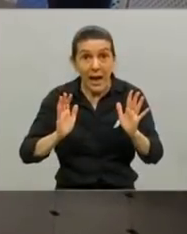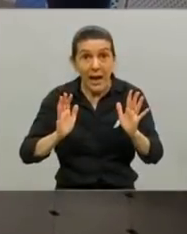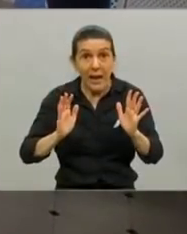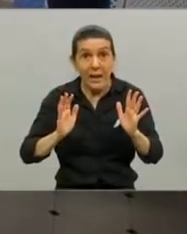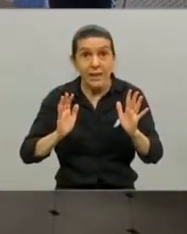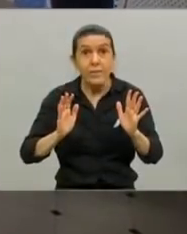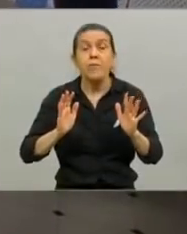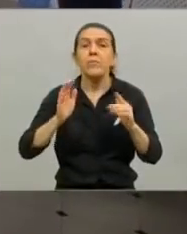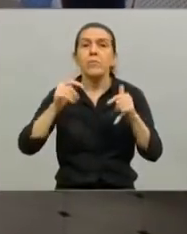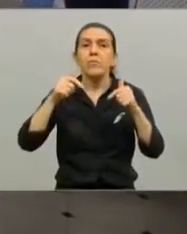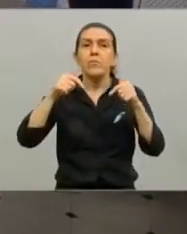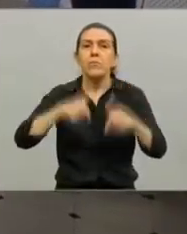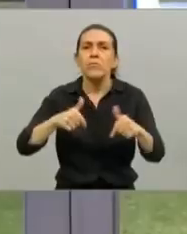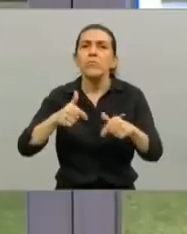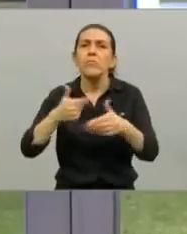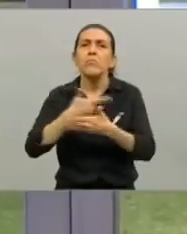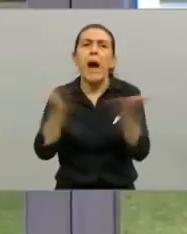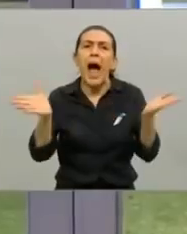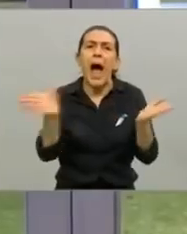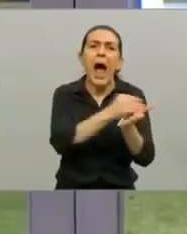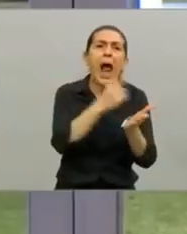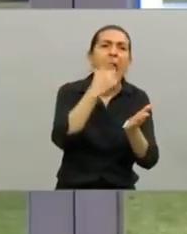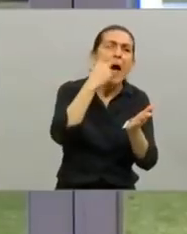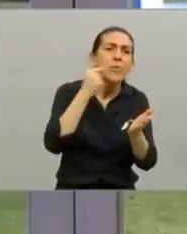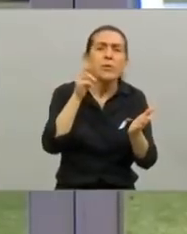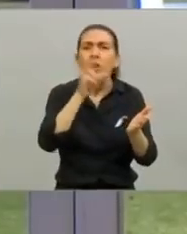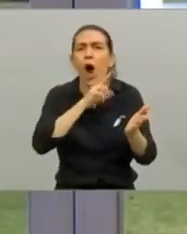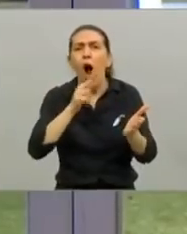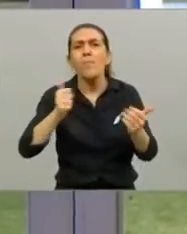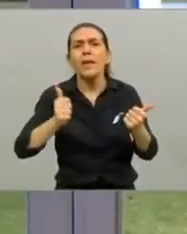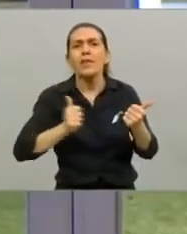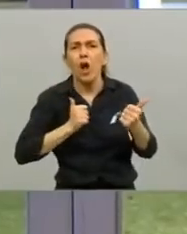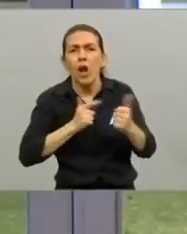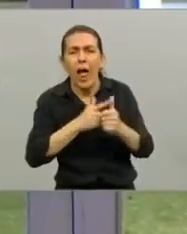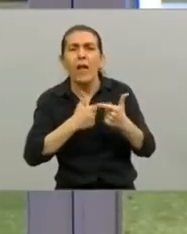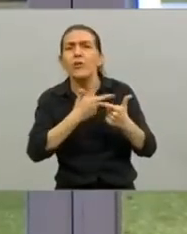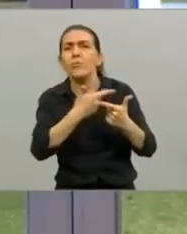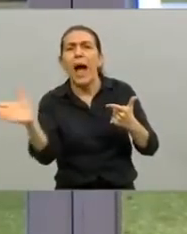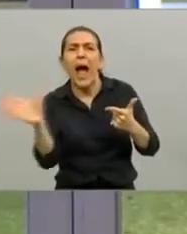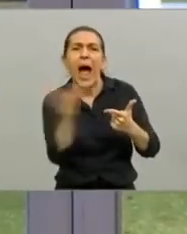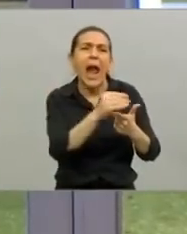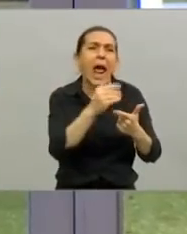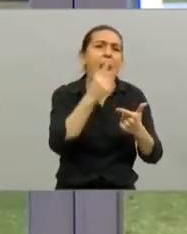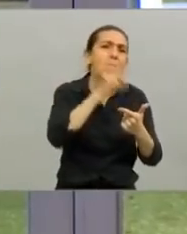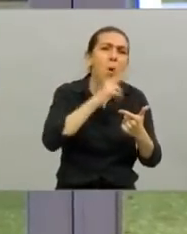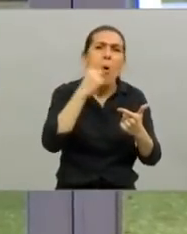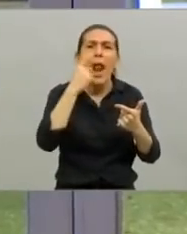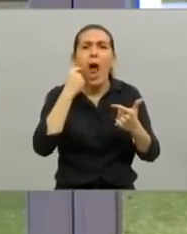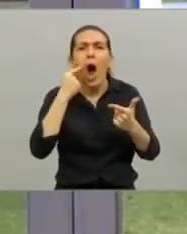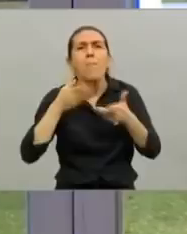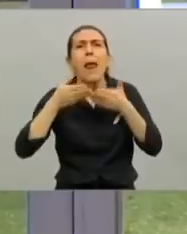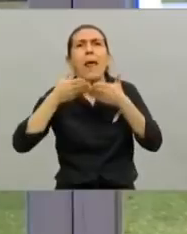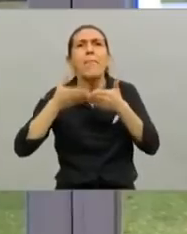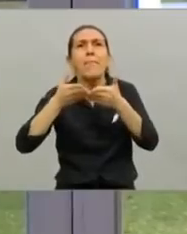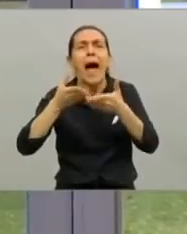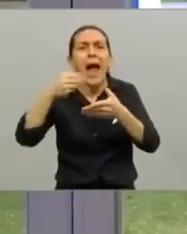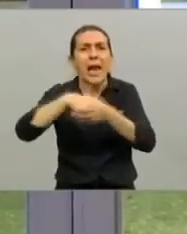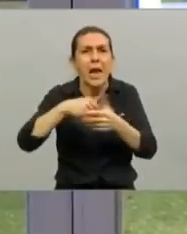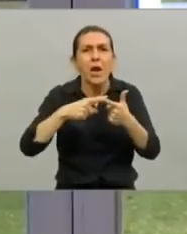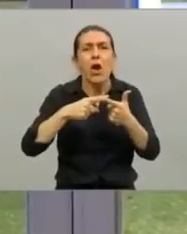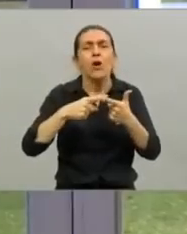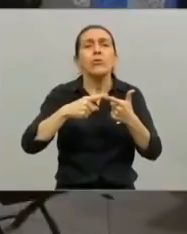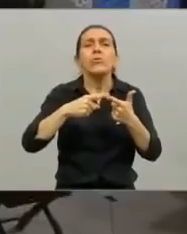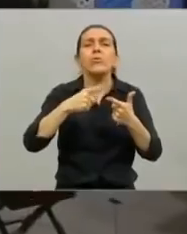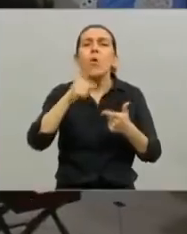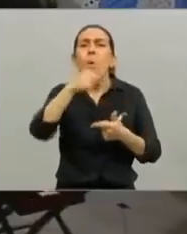A las y los soldados y las y los marineros de las Fuerzas Armadas,